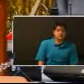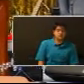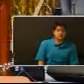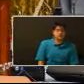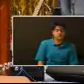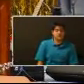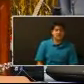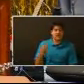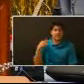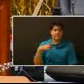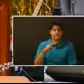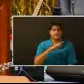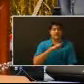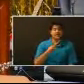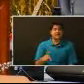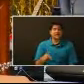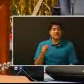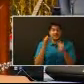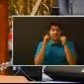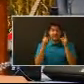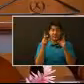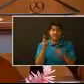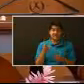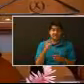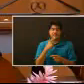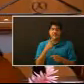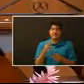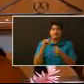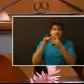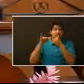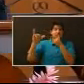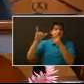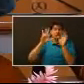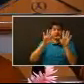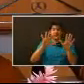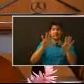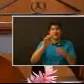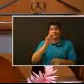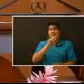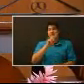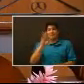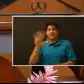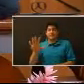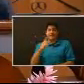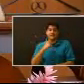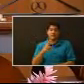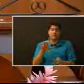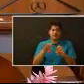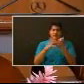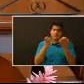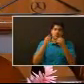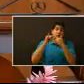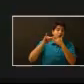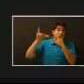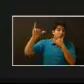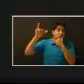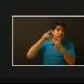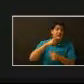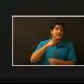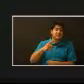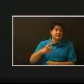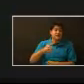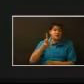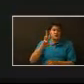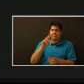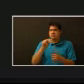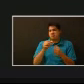Para estar alertas, para animar, aquí dice en Josué 10:25, dice, entonces Josué les dijo, no